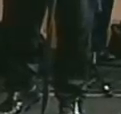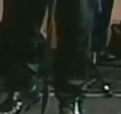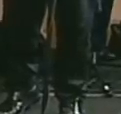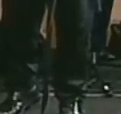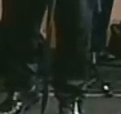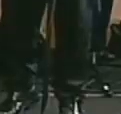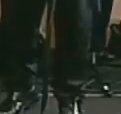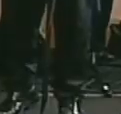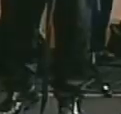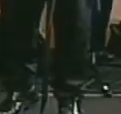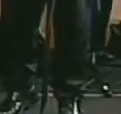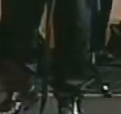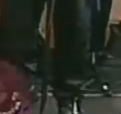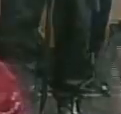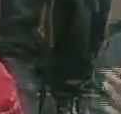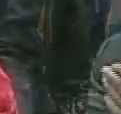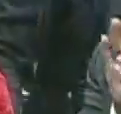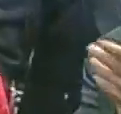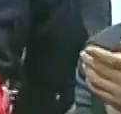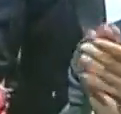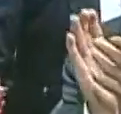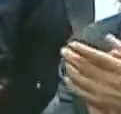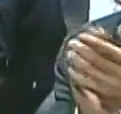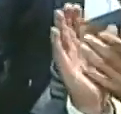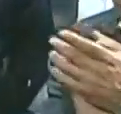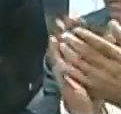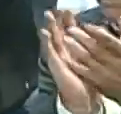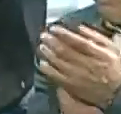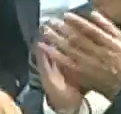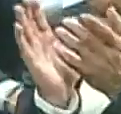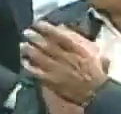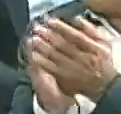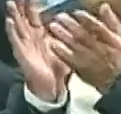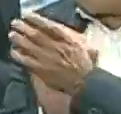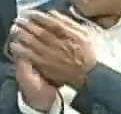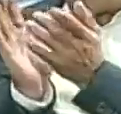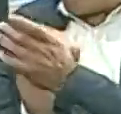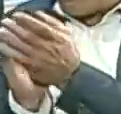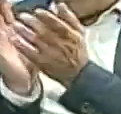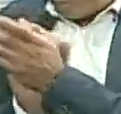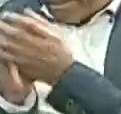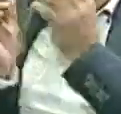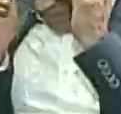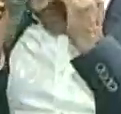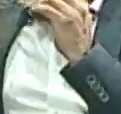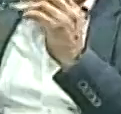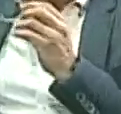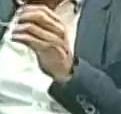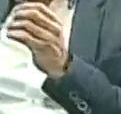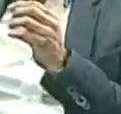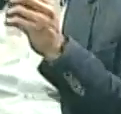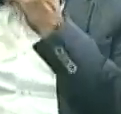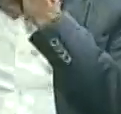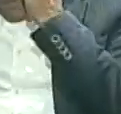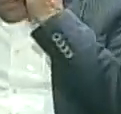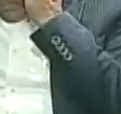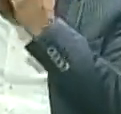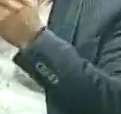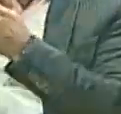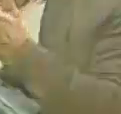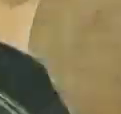El Petro es mío, el Petro es nuestro por ahora, Venezuela. Señoras y señores, se valen las palmitas